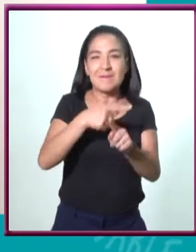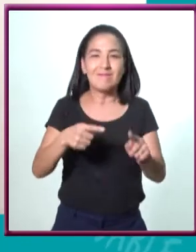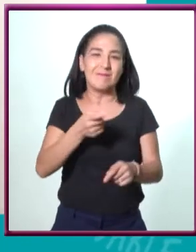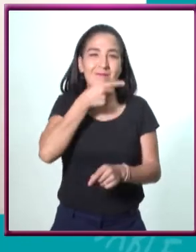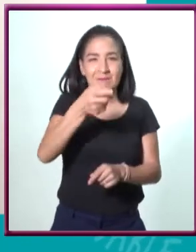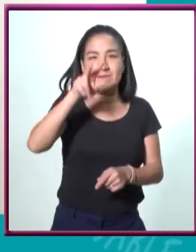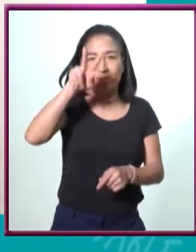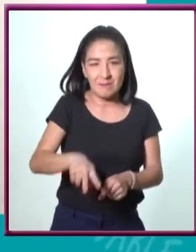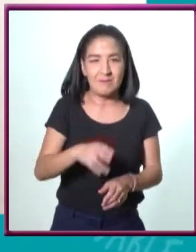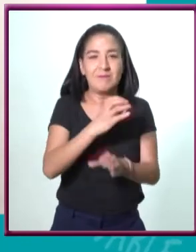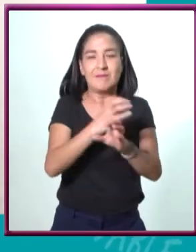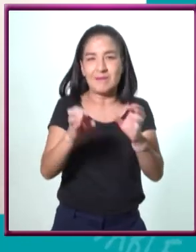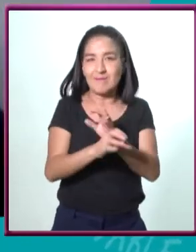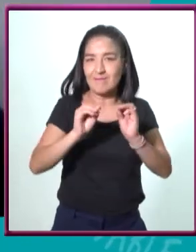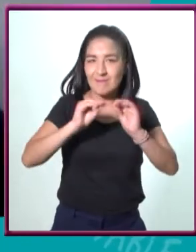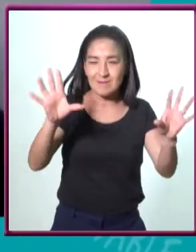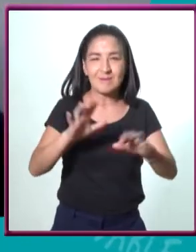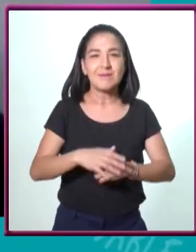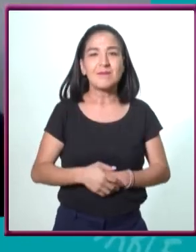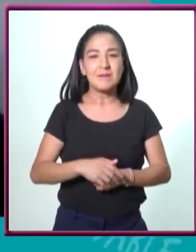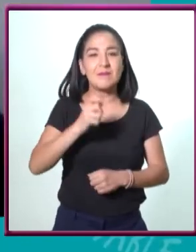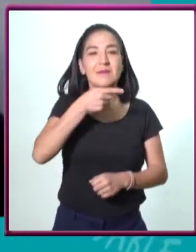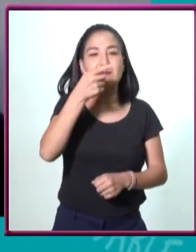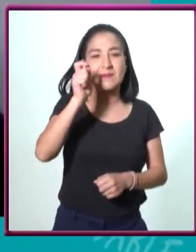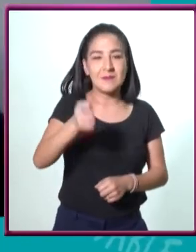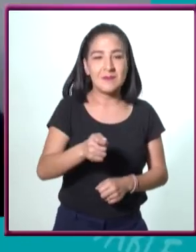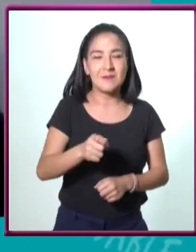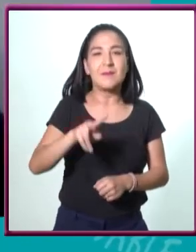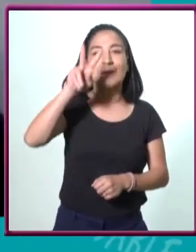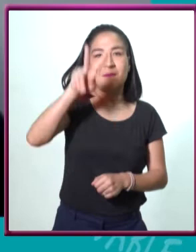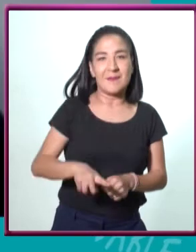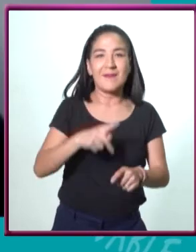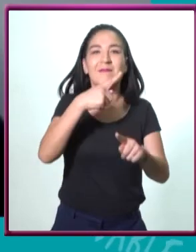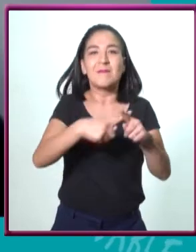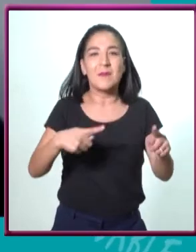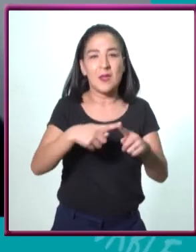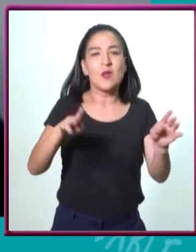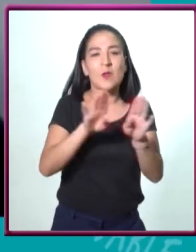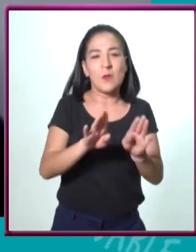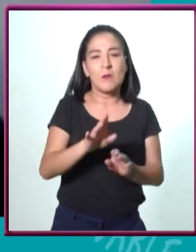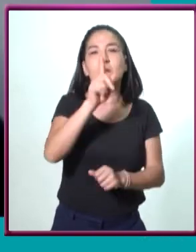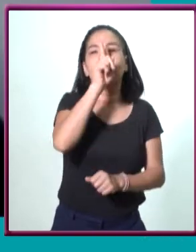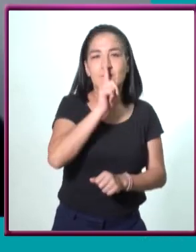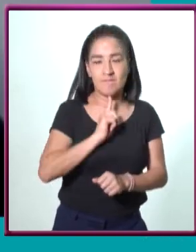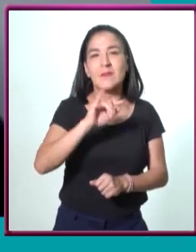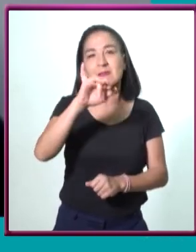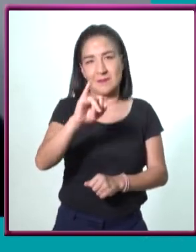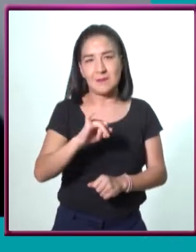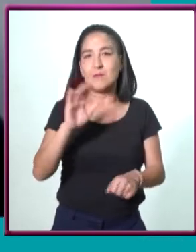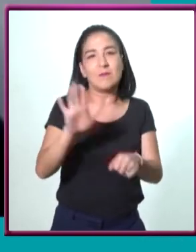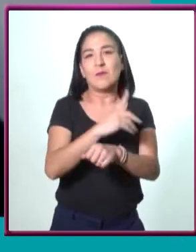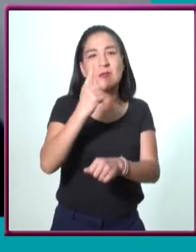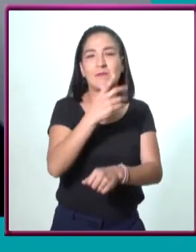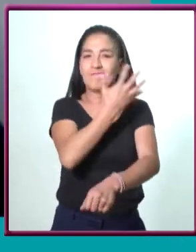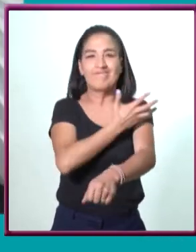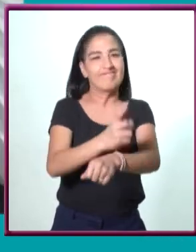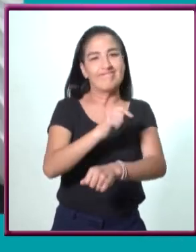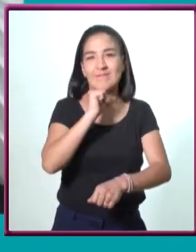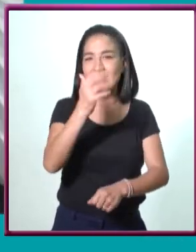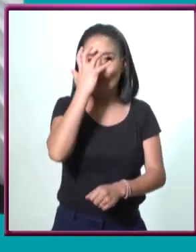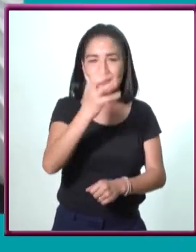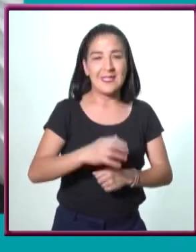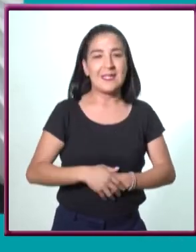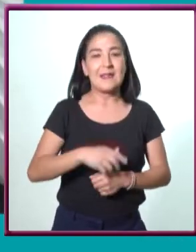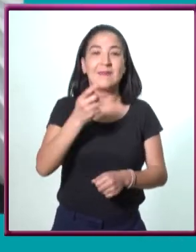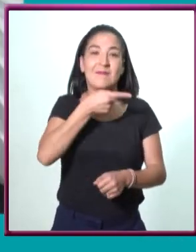dices las cosas como son realmente. Creo que decir una verdad a medias cuenta como mentira, sí, porque no estoy siendo sincero. Creo